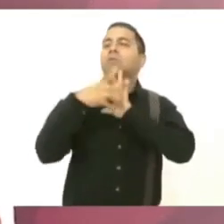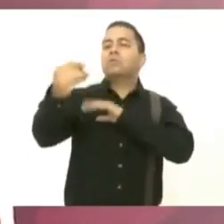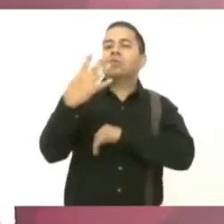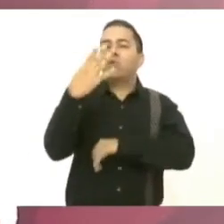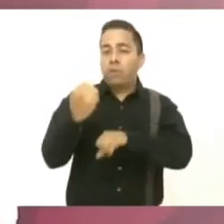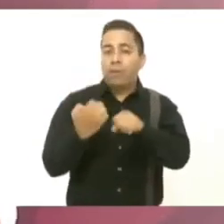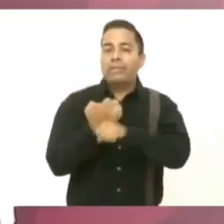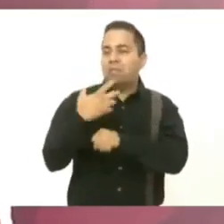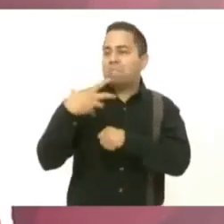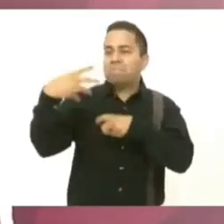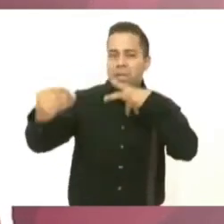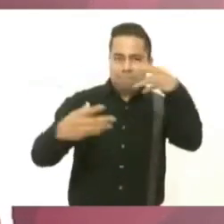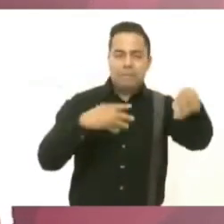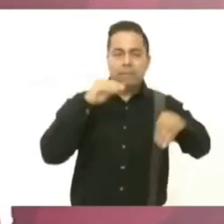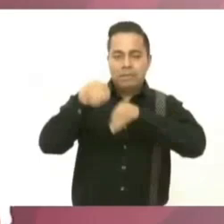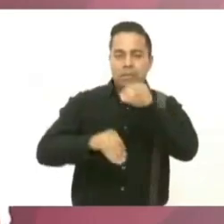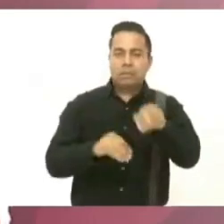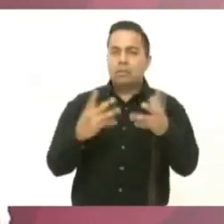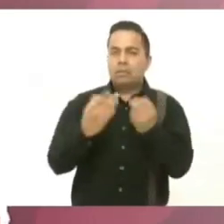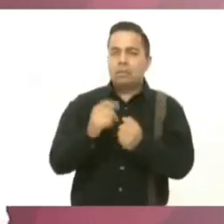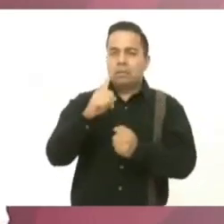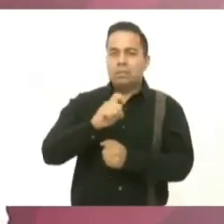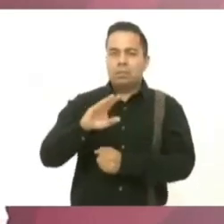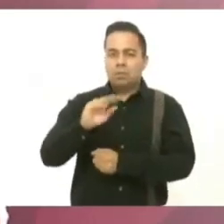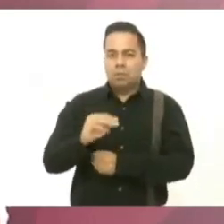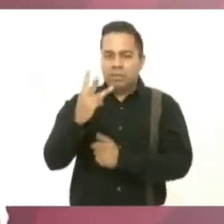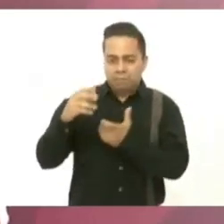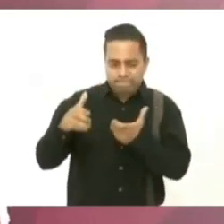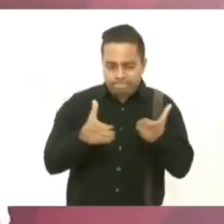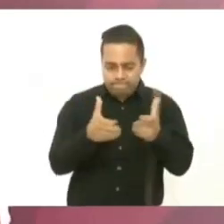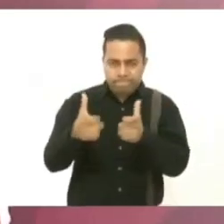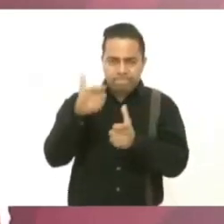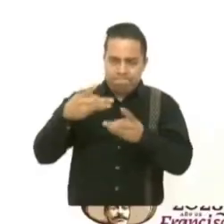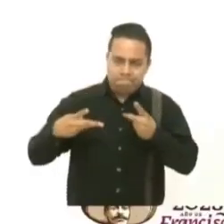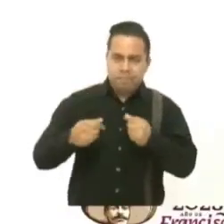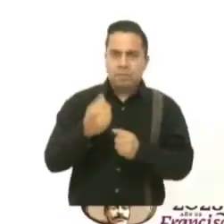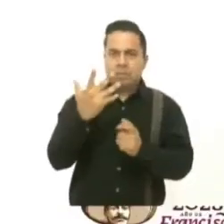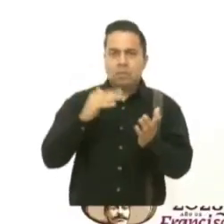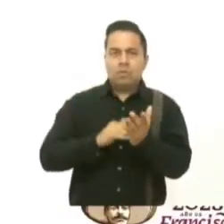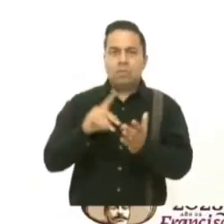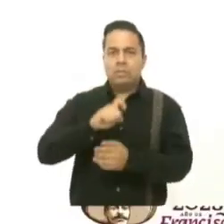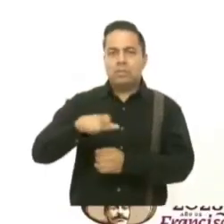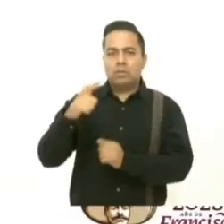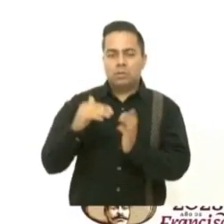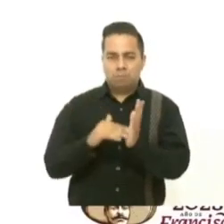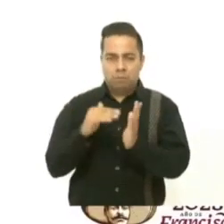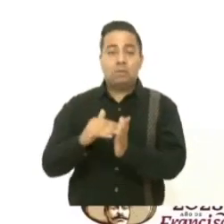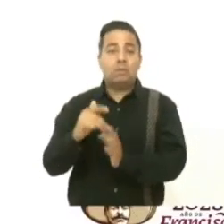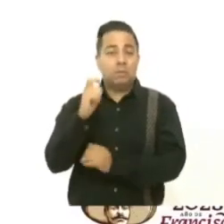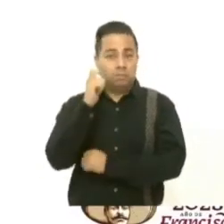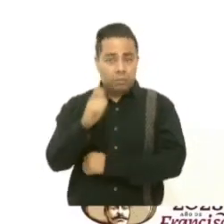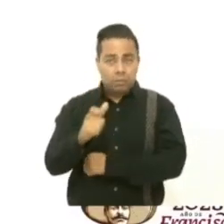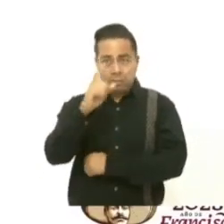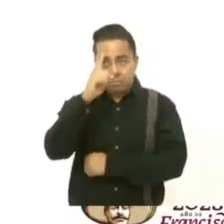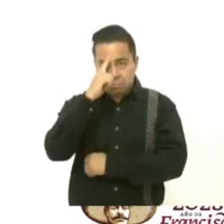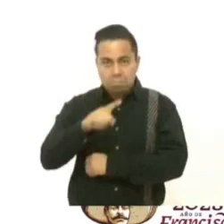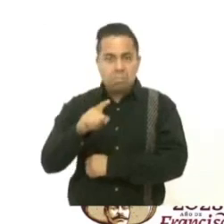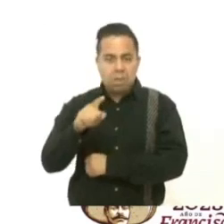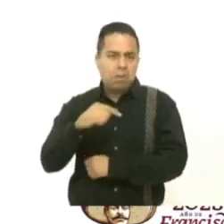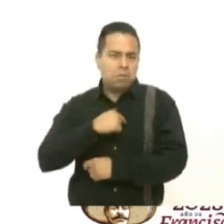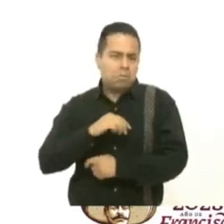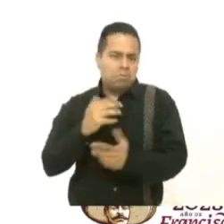más, con 193 caminos, con una inversión de 5.112 millones de pesos para poder